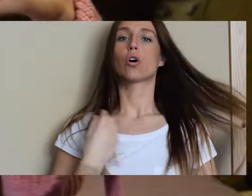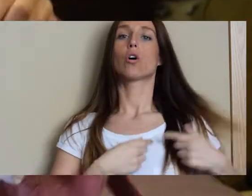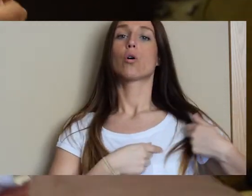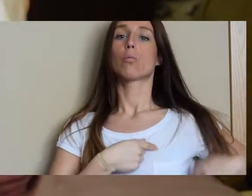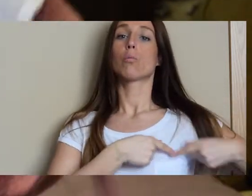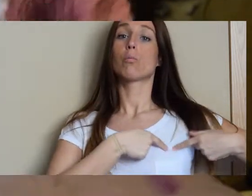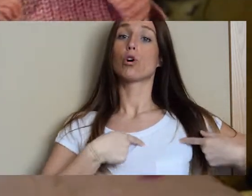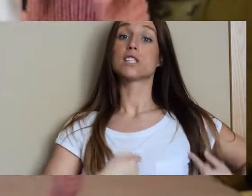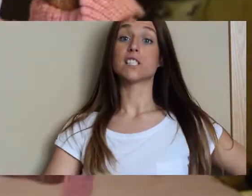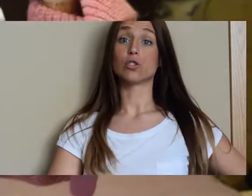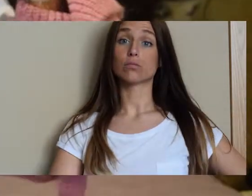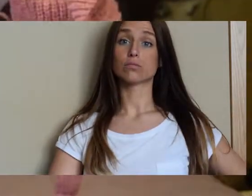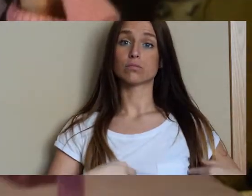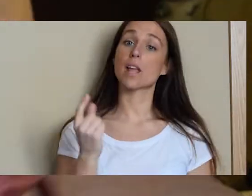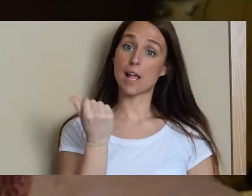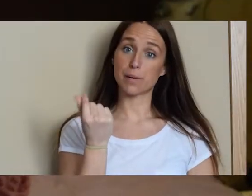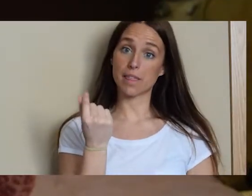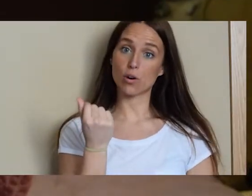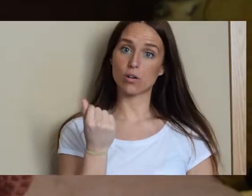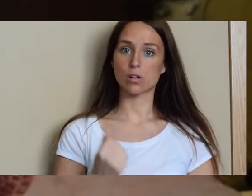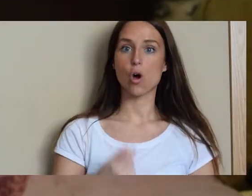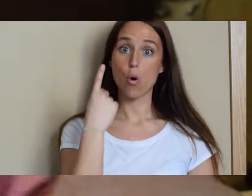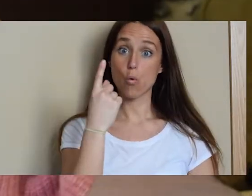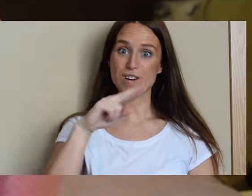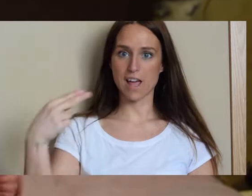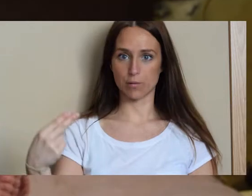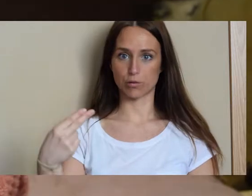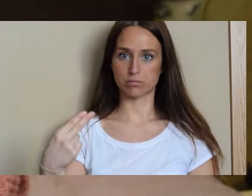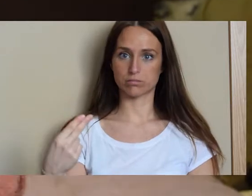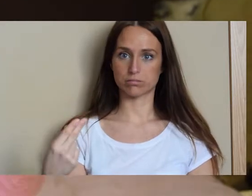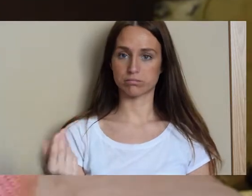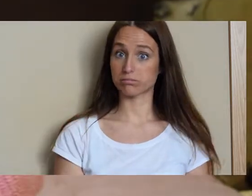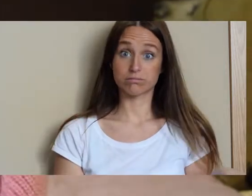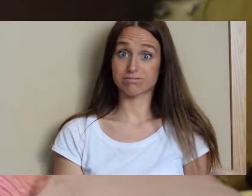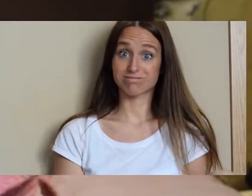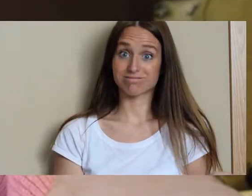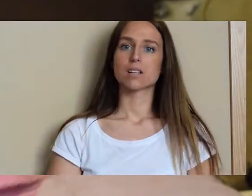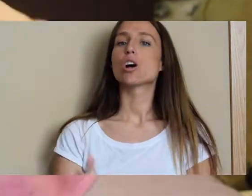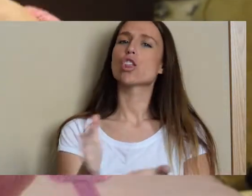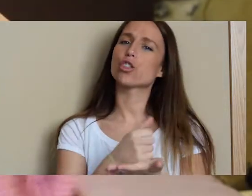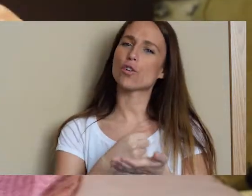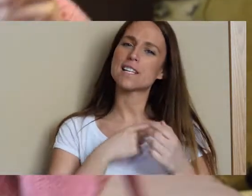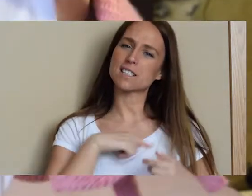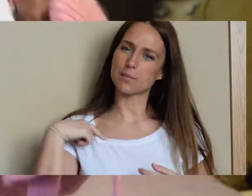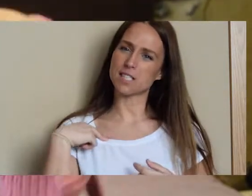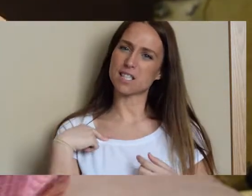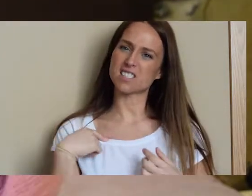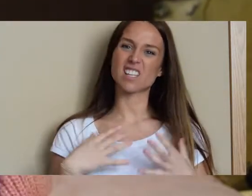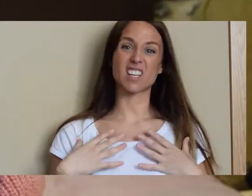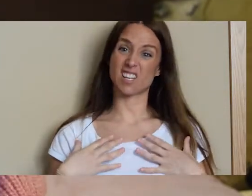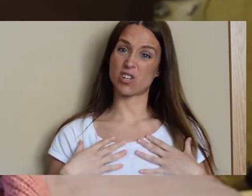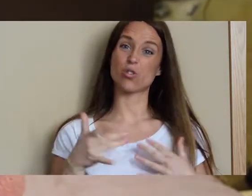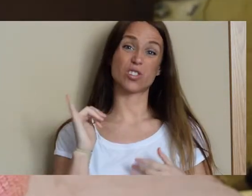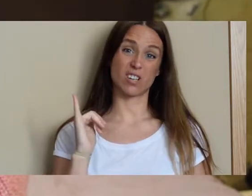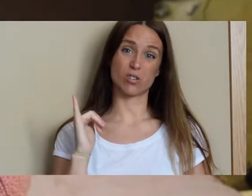menos mal. Y nada, para llegar con vestidos por encima o con alguna camiseta o algún top, queda genial. Porque las